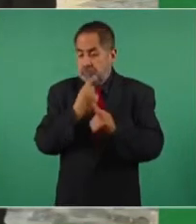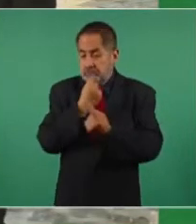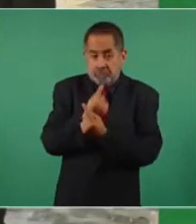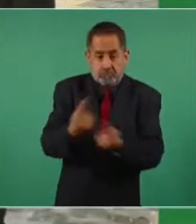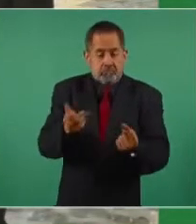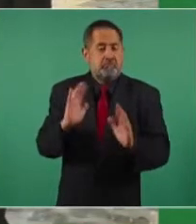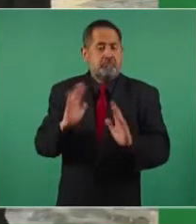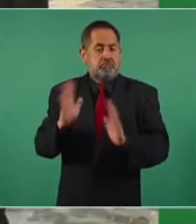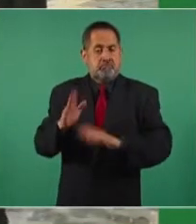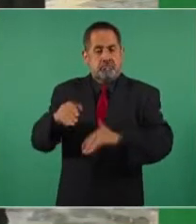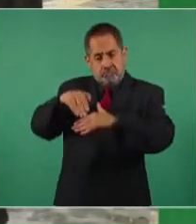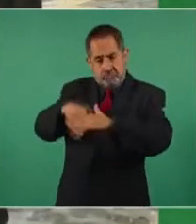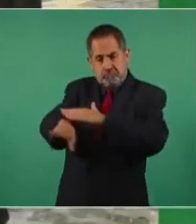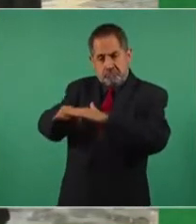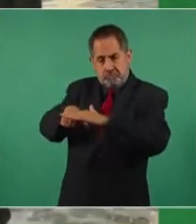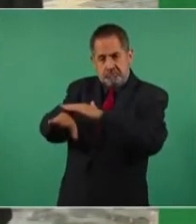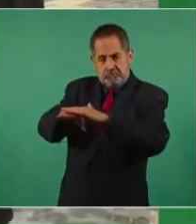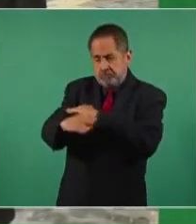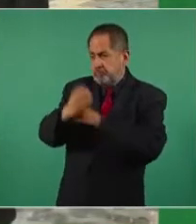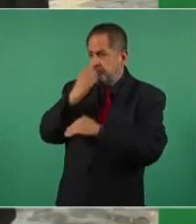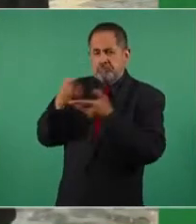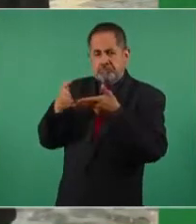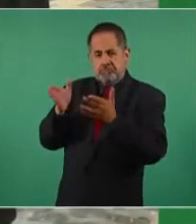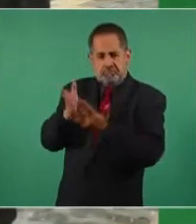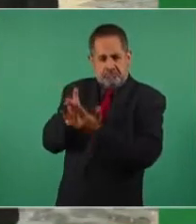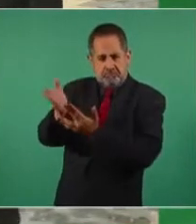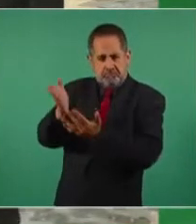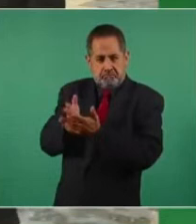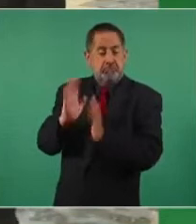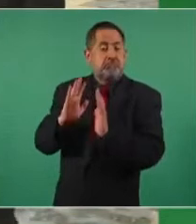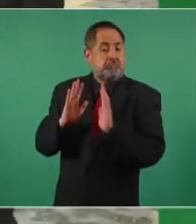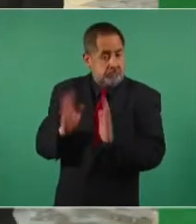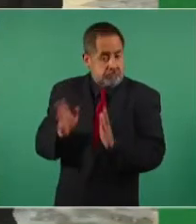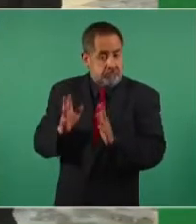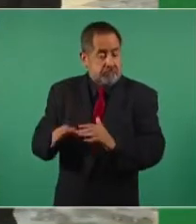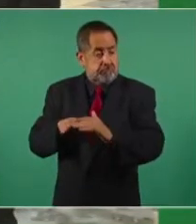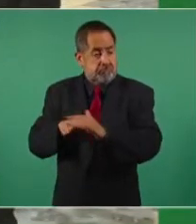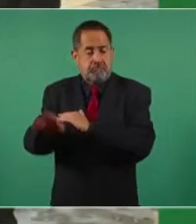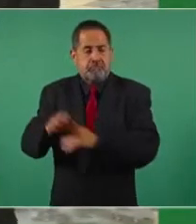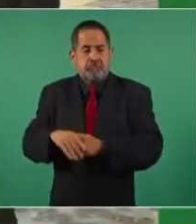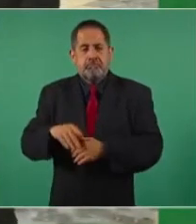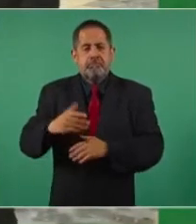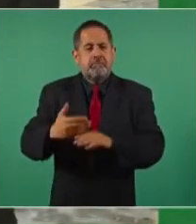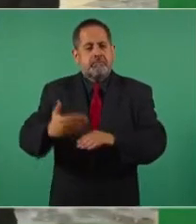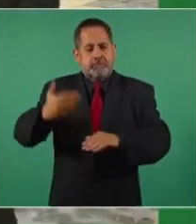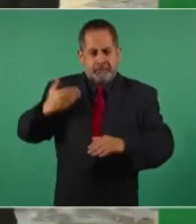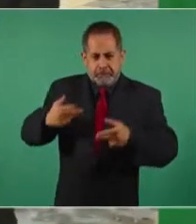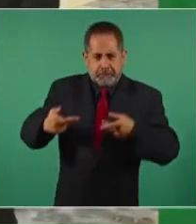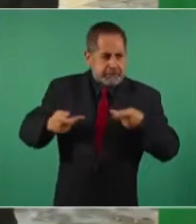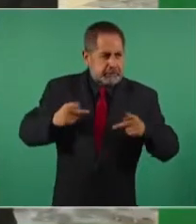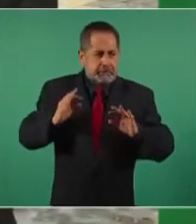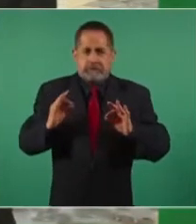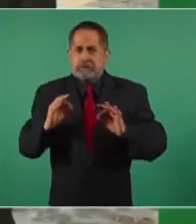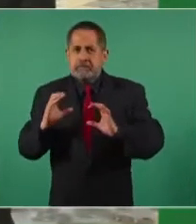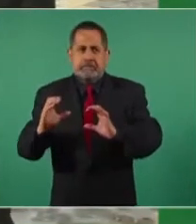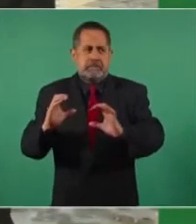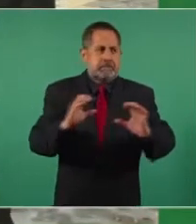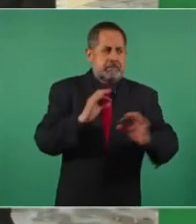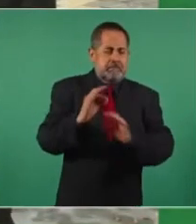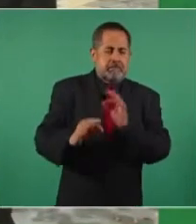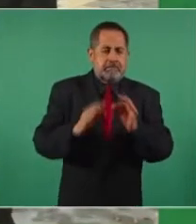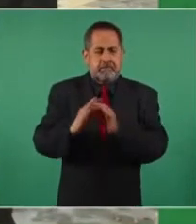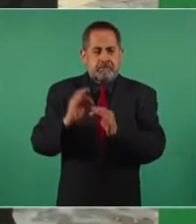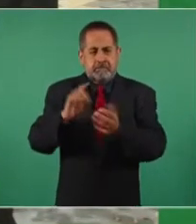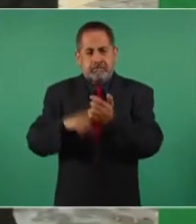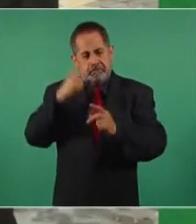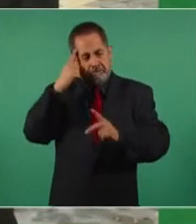entrando ya a clases se ha hecho un preparativo pues muy importante para el inicio a